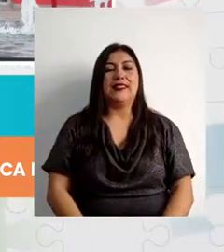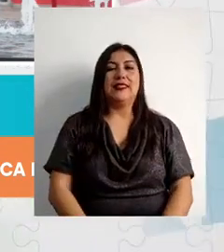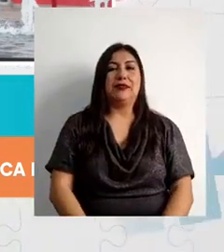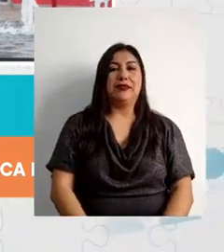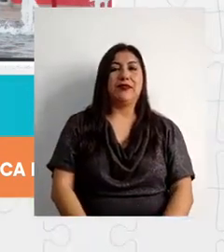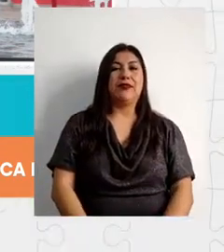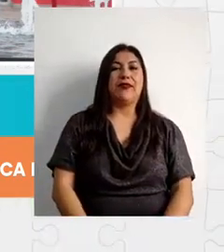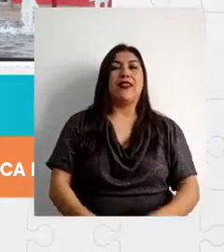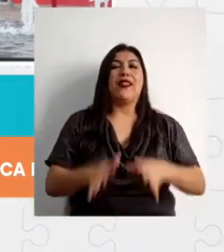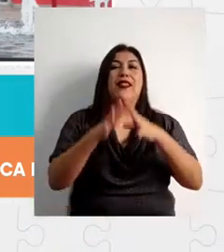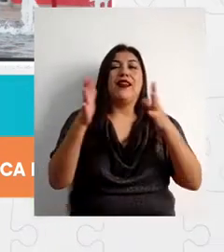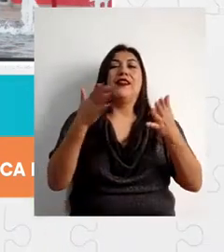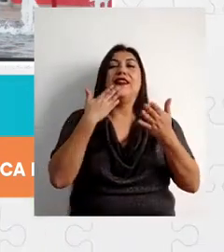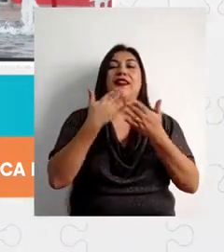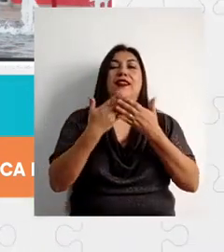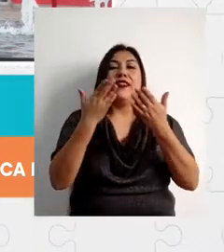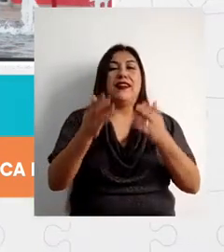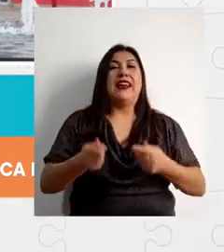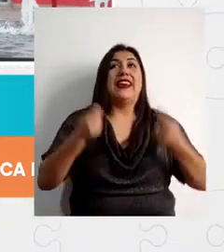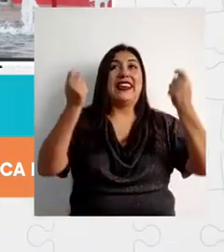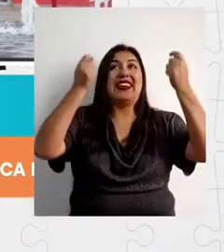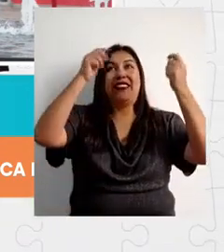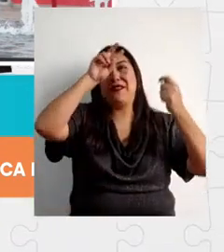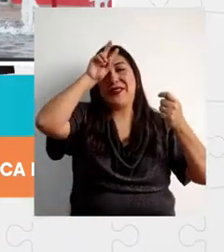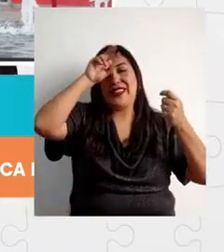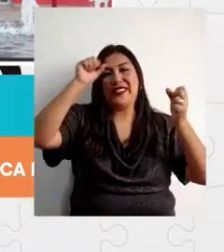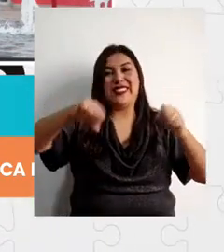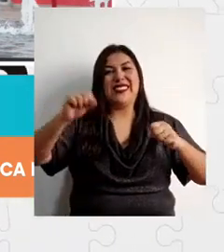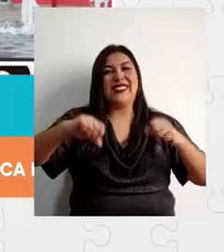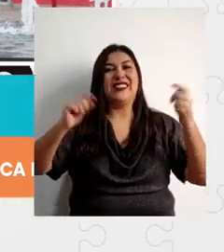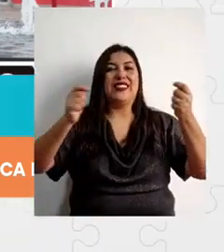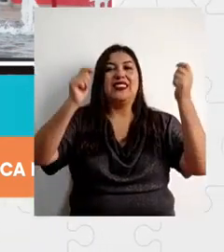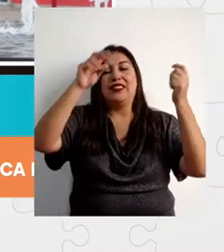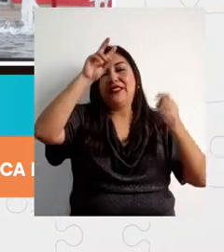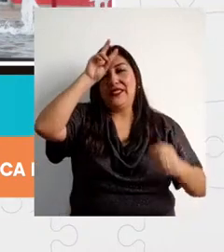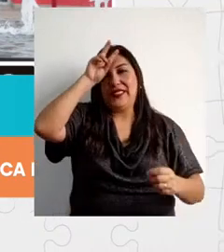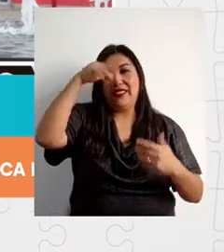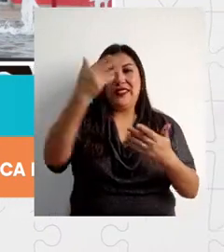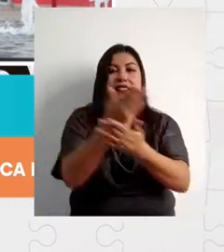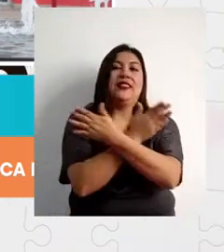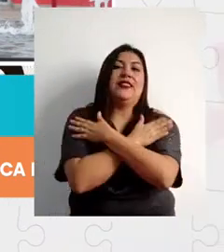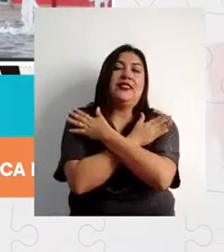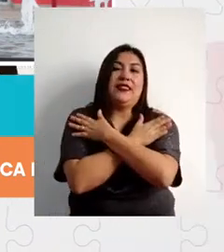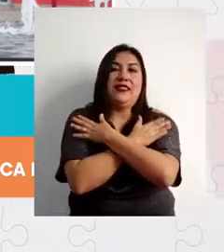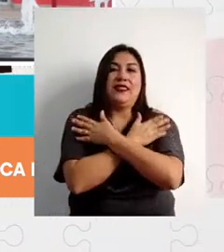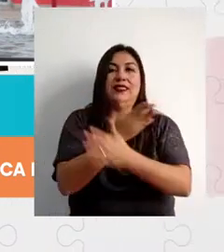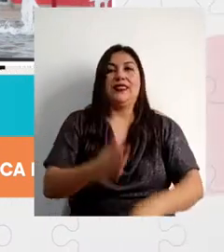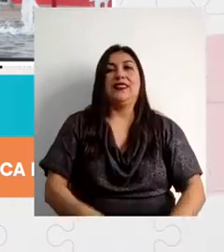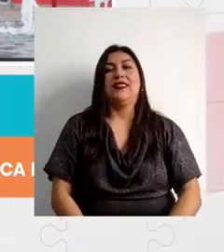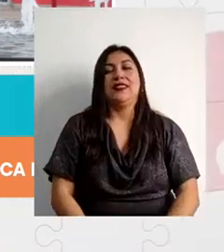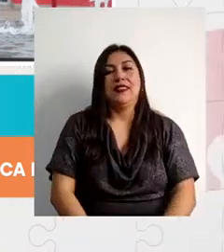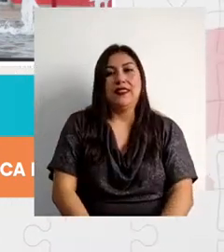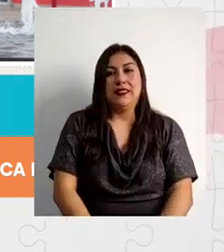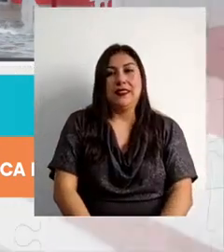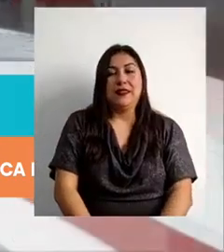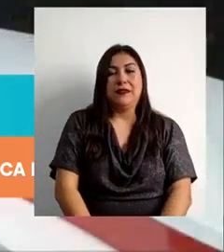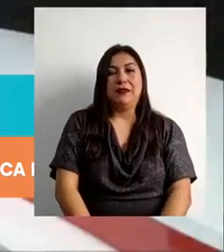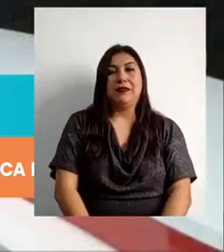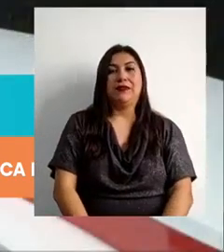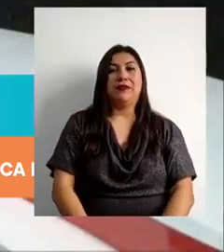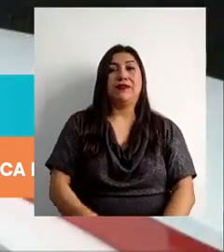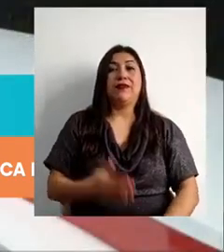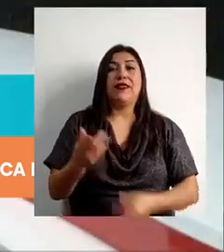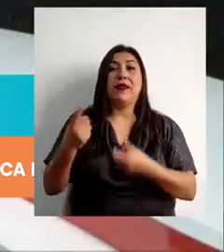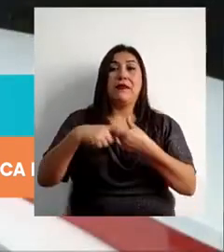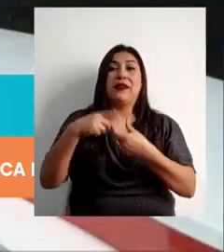sí, gracias. Arriba Perú. Arriba Perú, claro que sí. Un abrazo, Luisa, gracias. Gracias. Bueno, fue la participación de Luisa